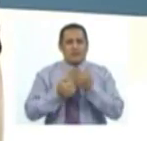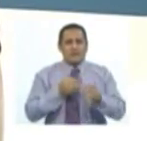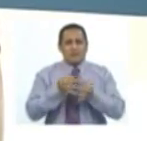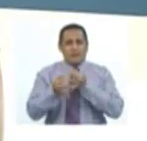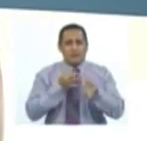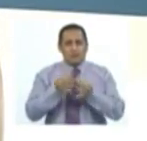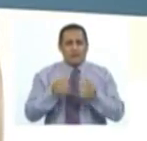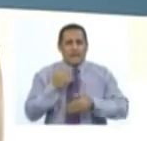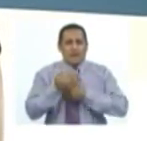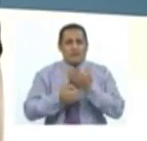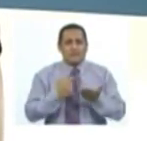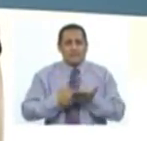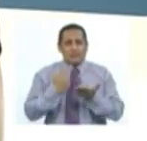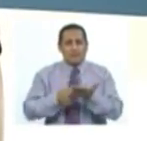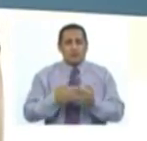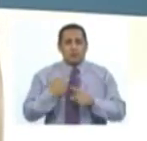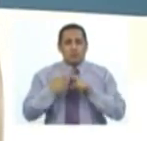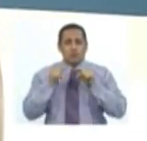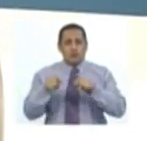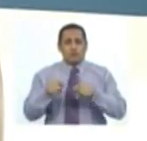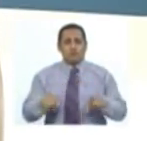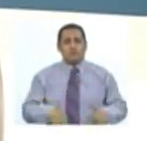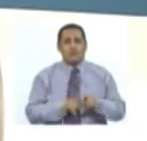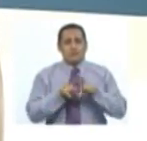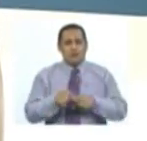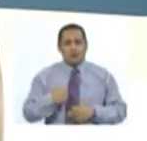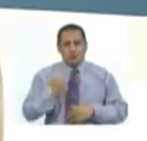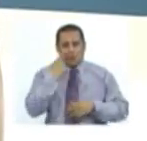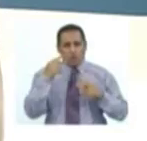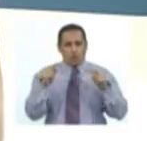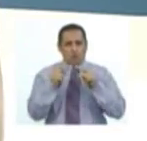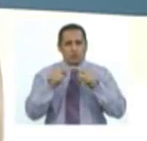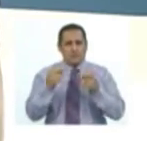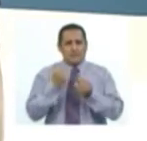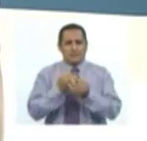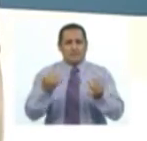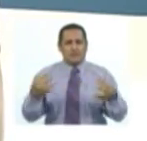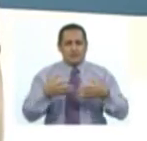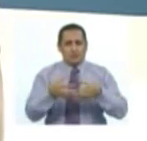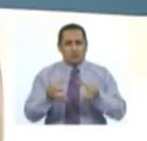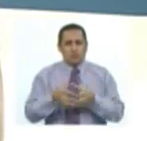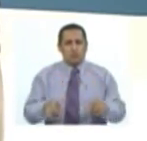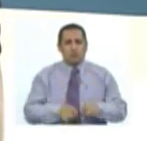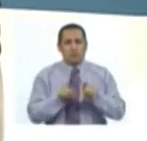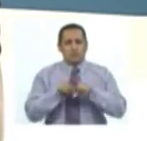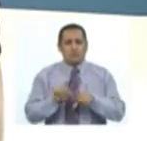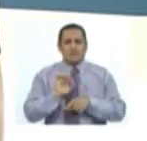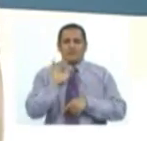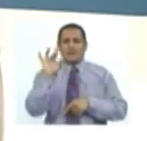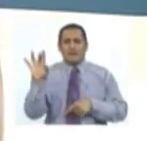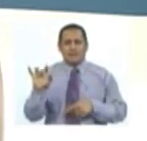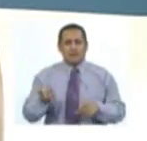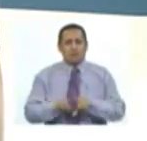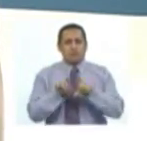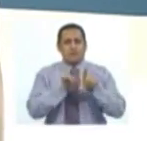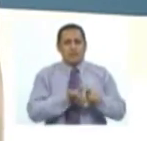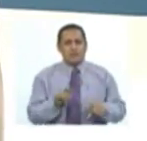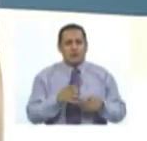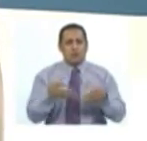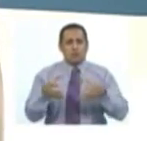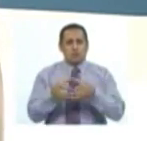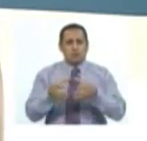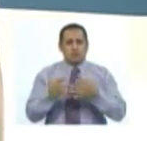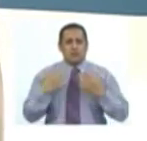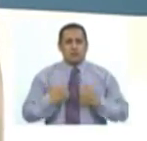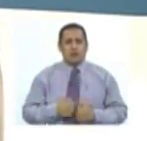que promueve el debate, y por algo identifica determinados órganos como plurales, como colectivos, como colegiados,